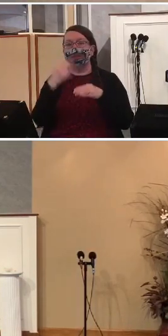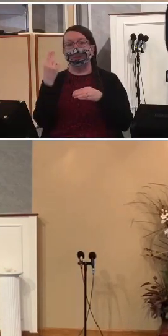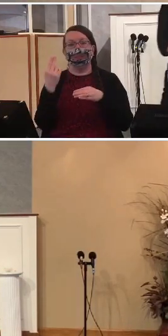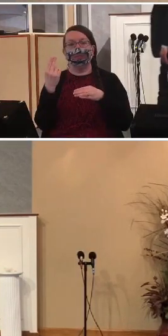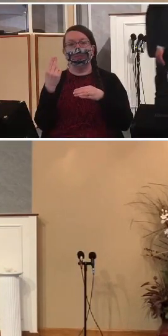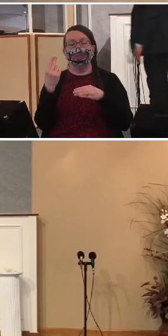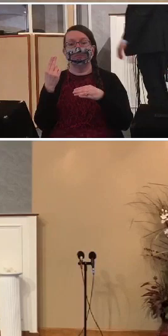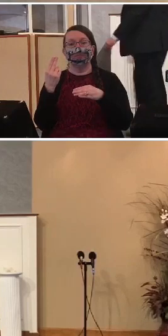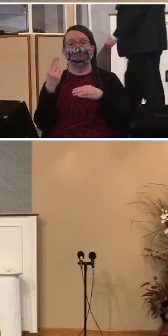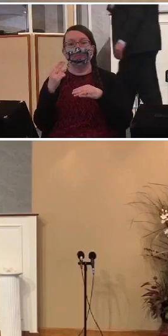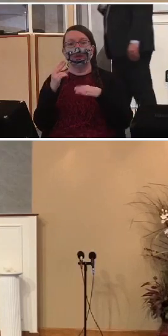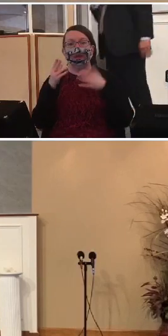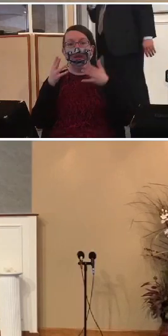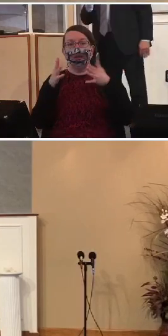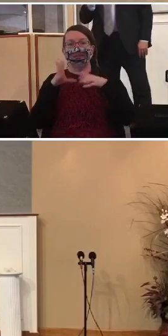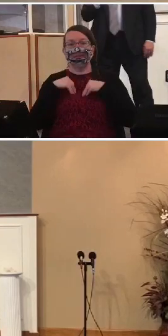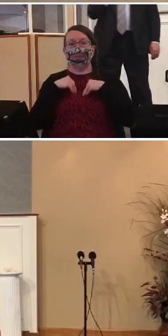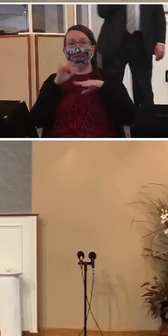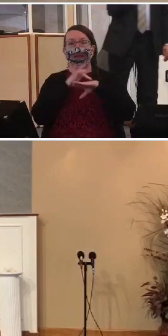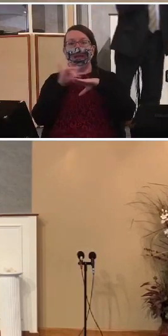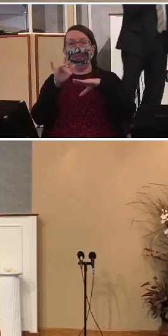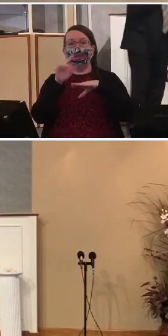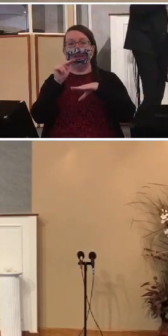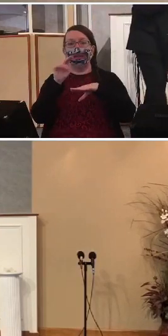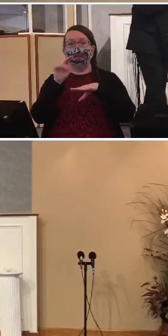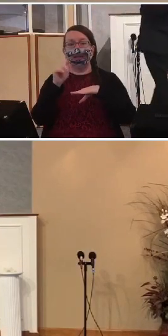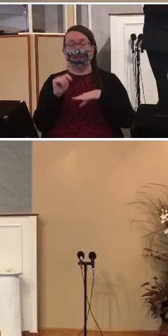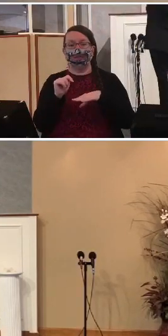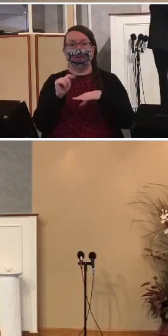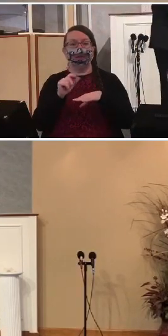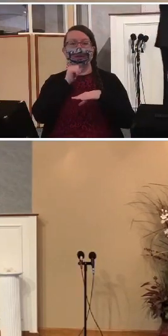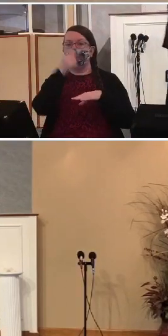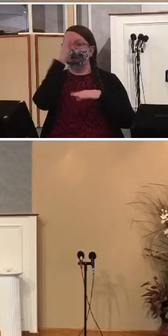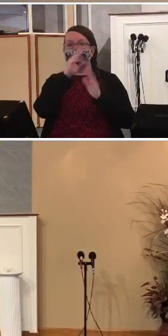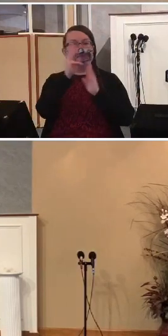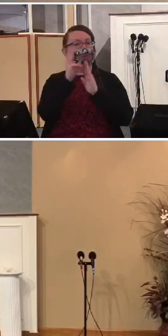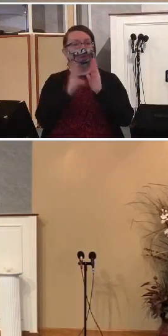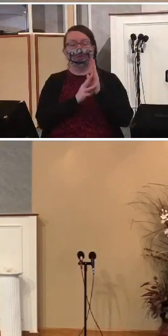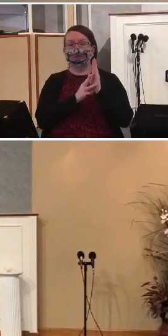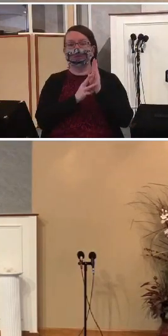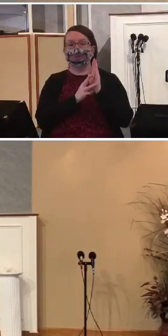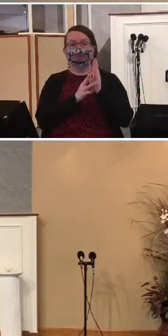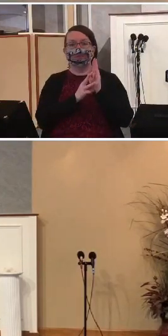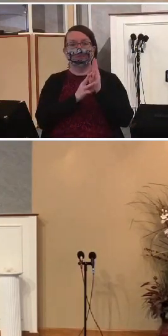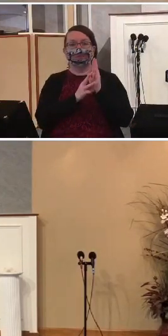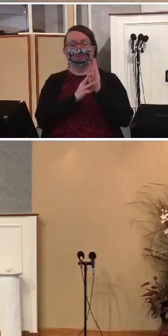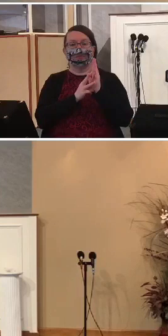nunca nos quedemos con una red vacía. Esa no es la voluntad de Dios.